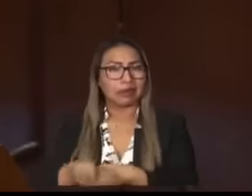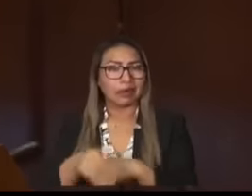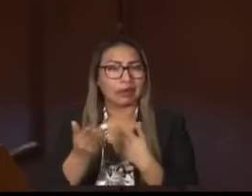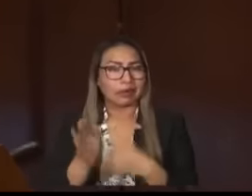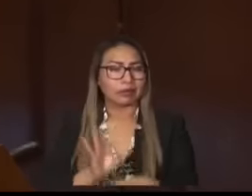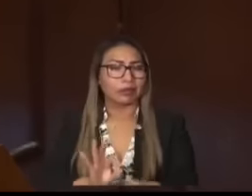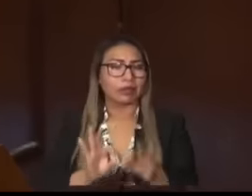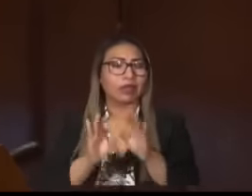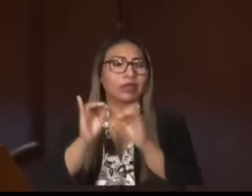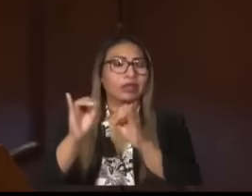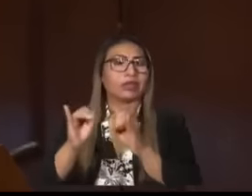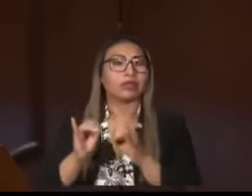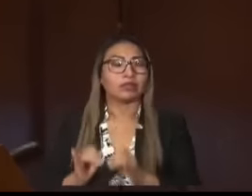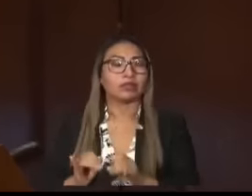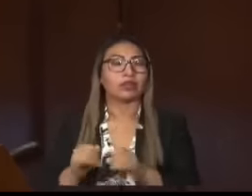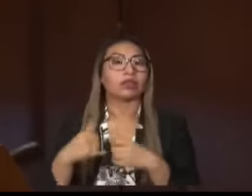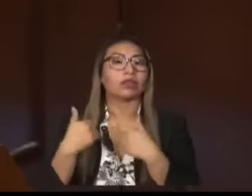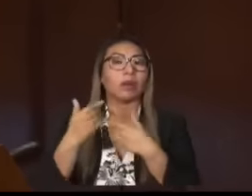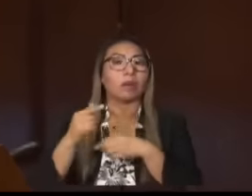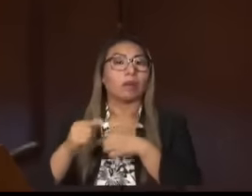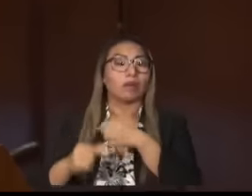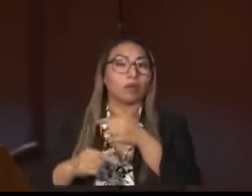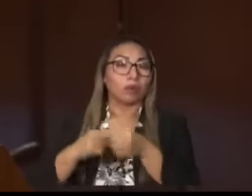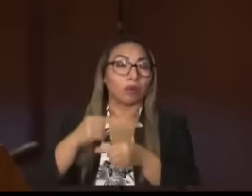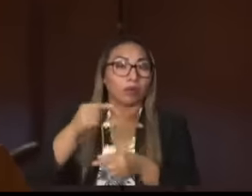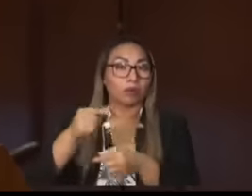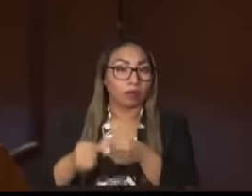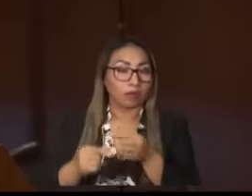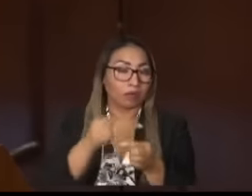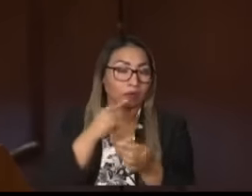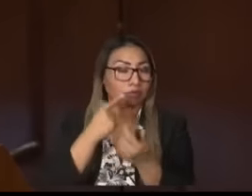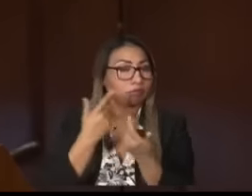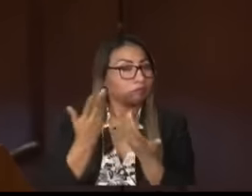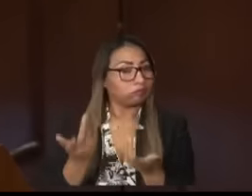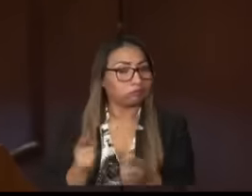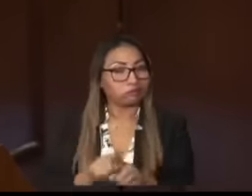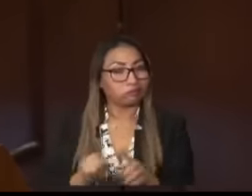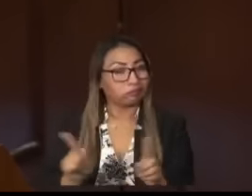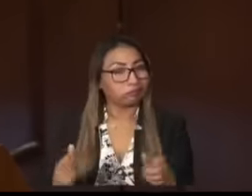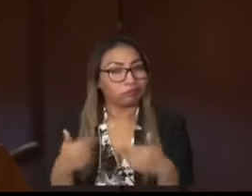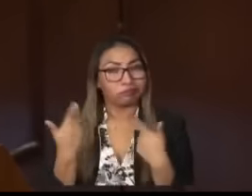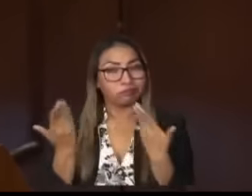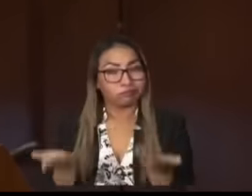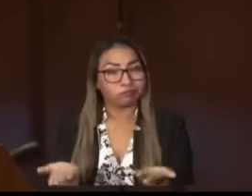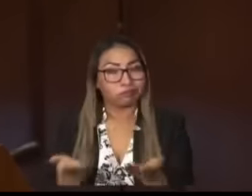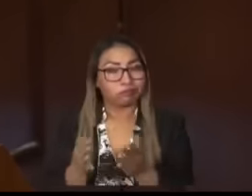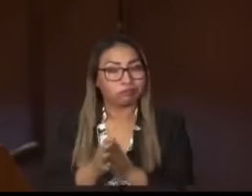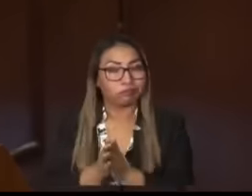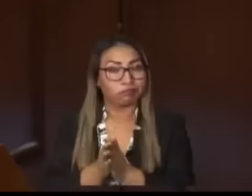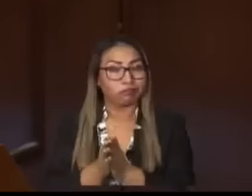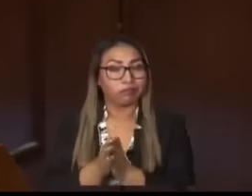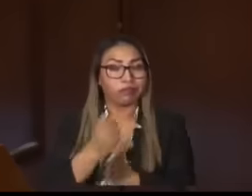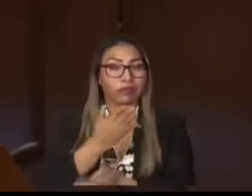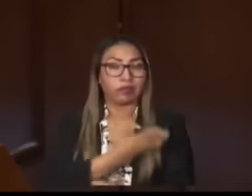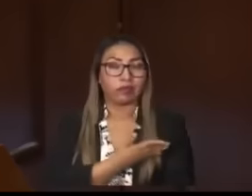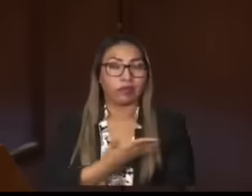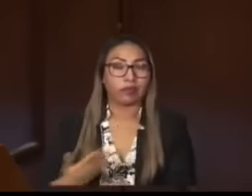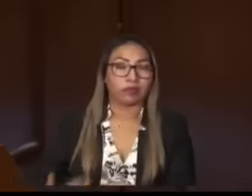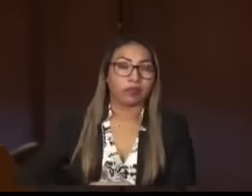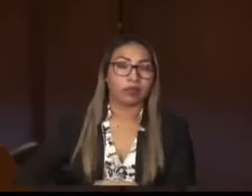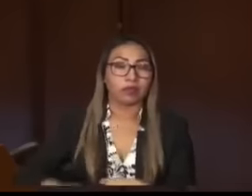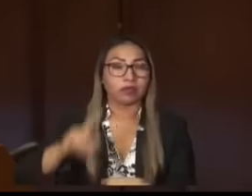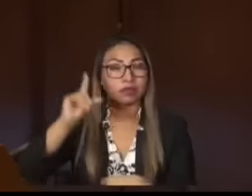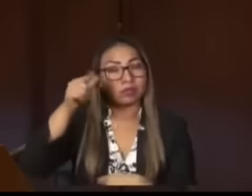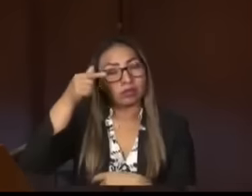la institución poco a poco, paulatinamente. Pero ahora el presidente de la República